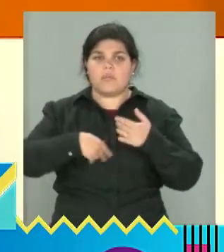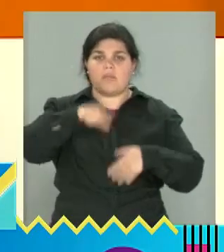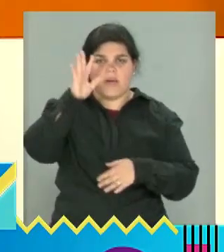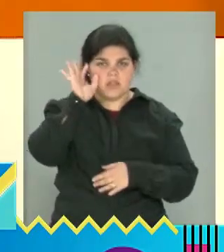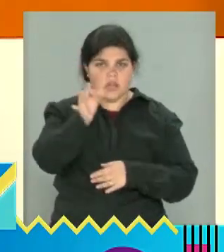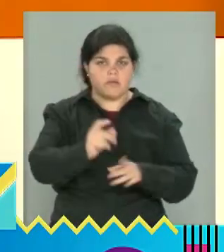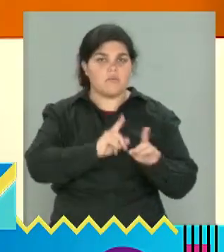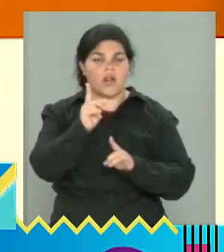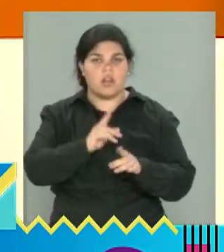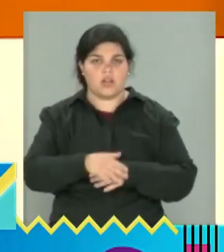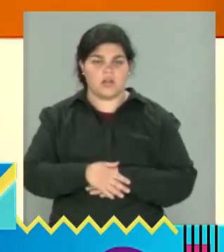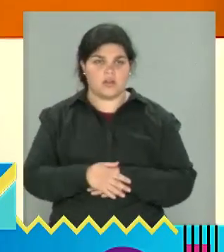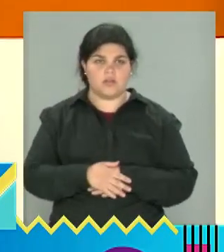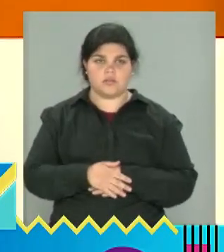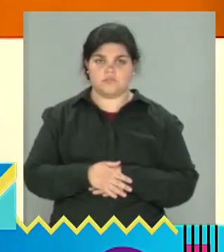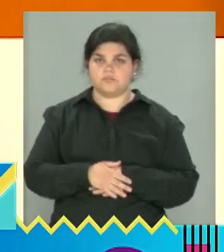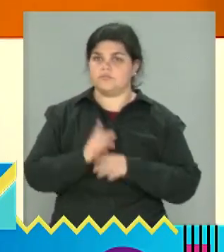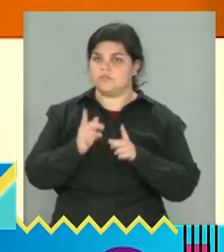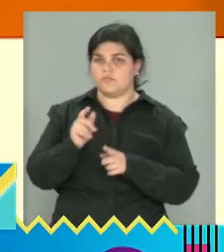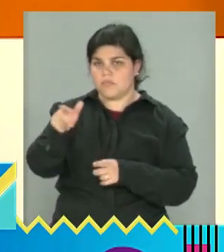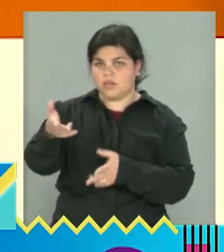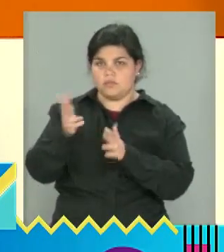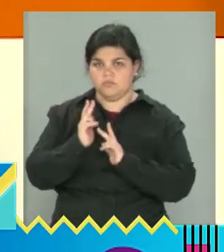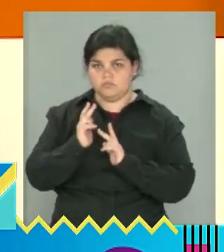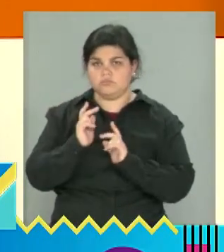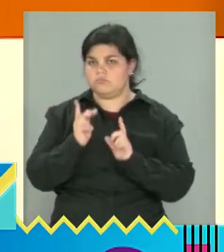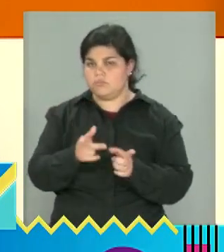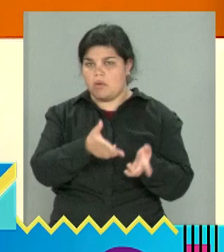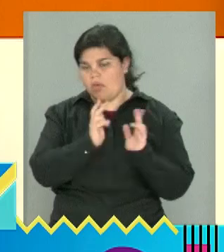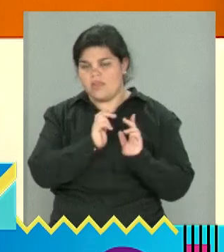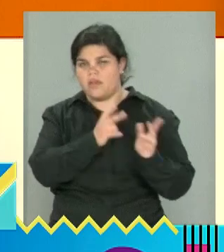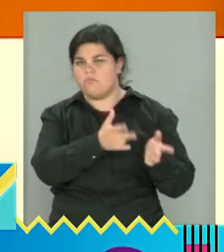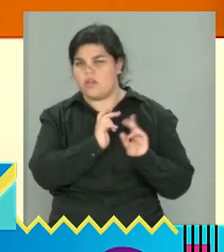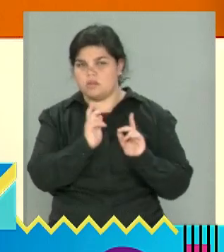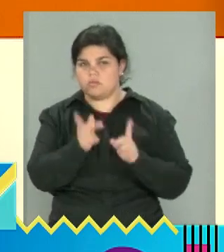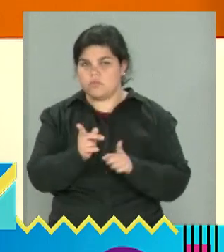identifican? Puntualmente, bueno, como bien decía Daniela, es en el proyecto de